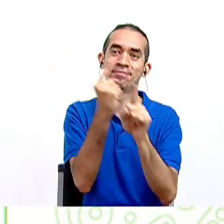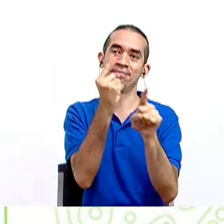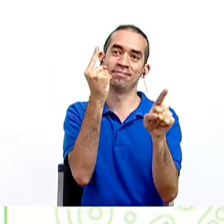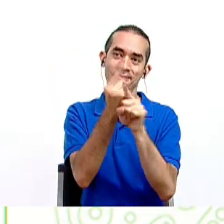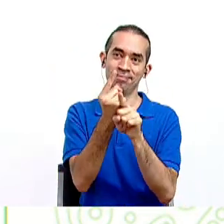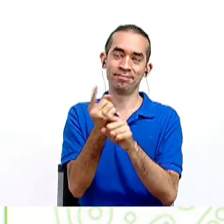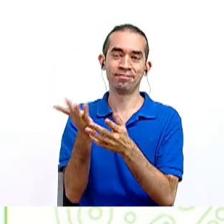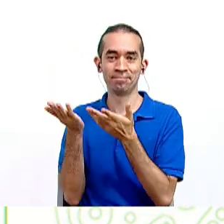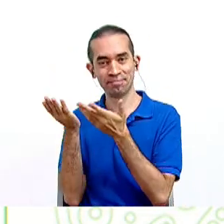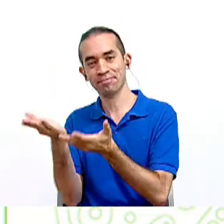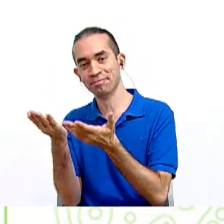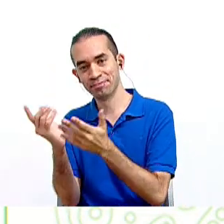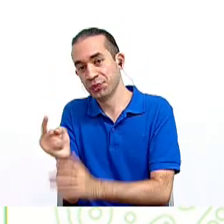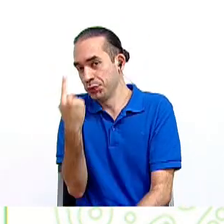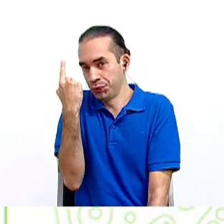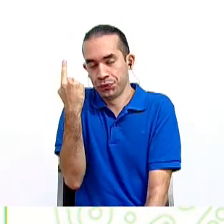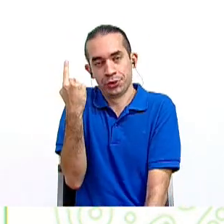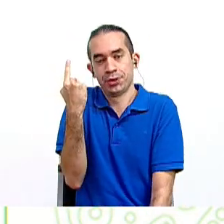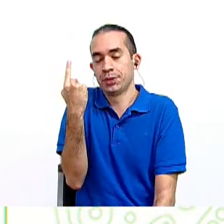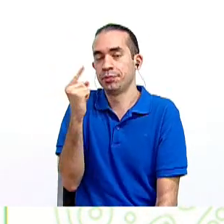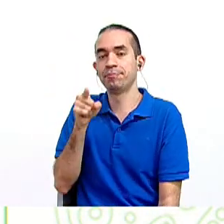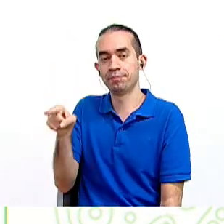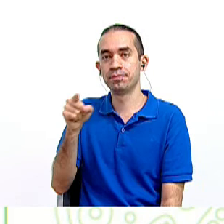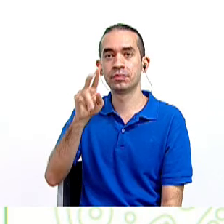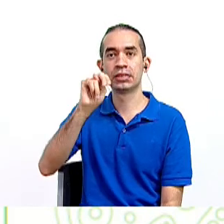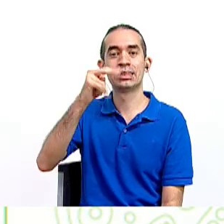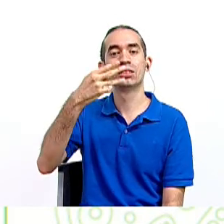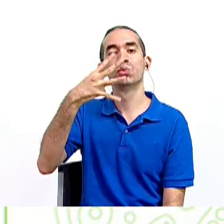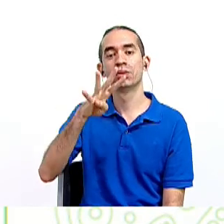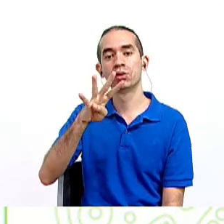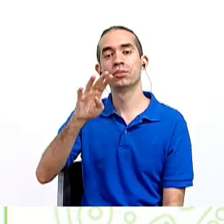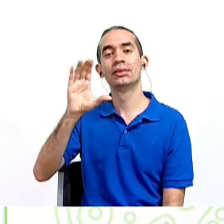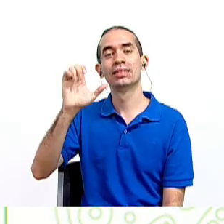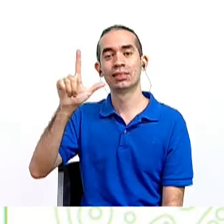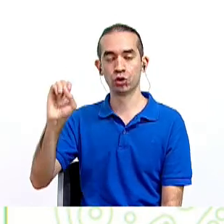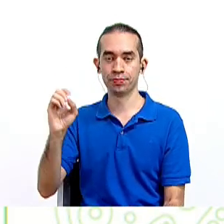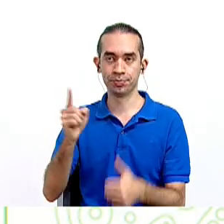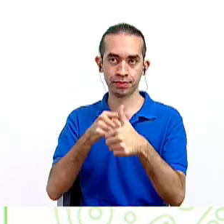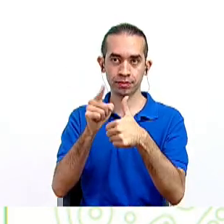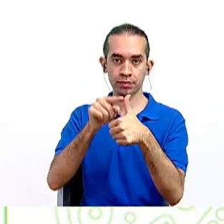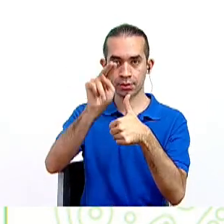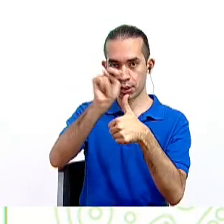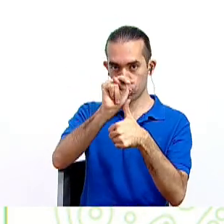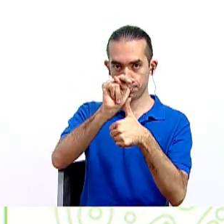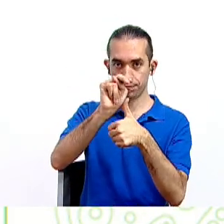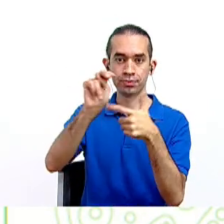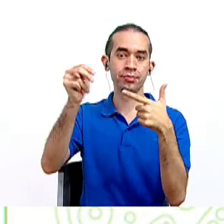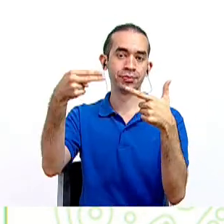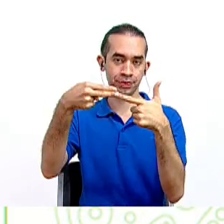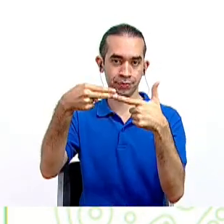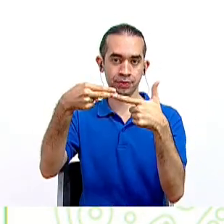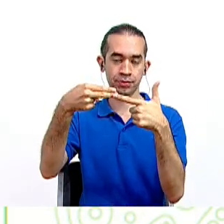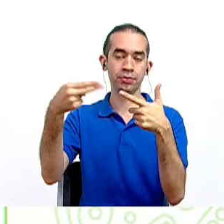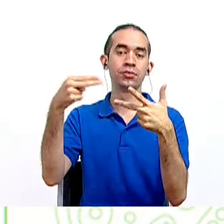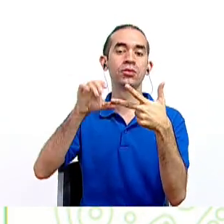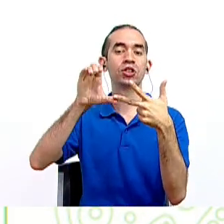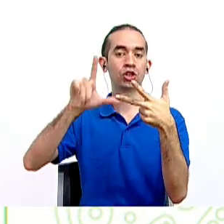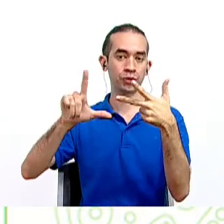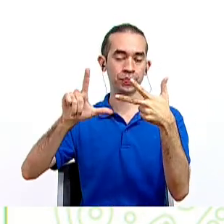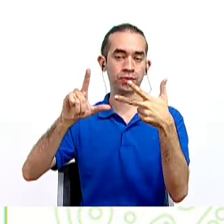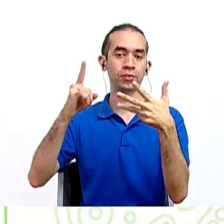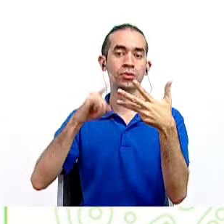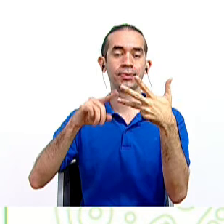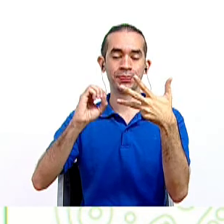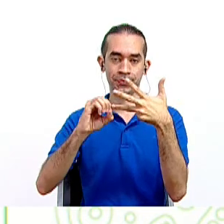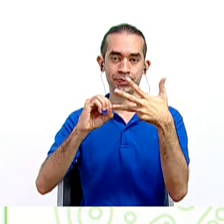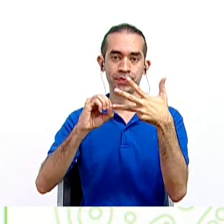Correcto, supongo que lo vieron, solamente el hipoclorito de amonio, porque tiene nitrógeno, hidrógeno, cloro